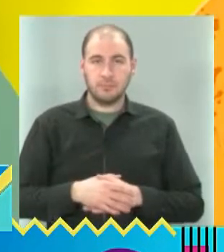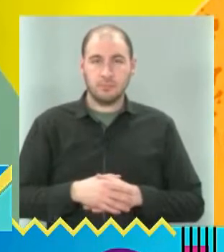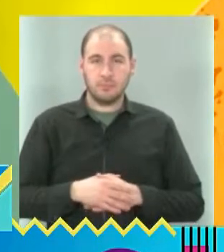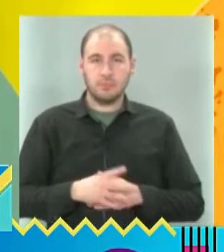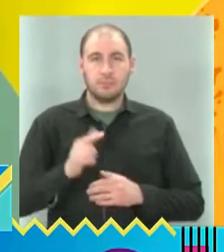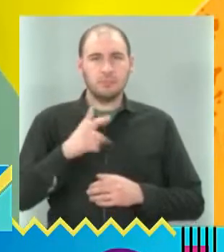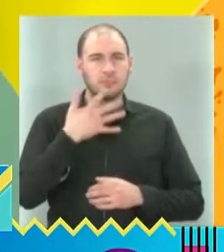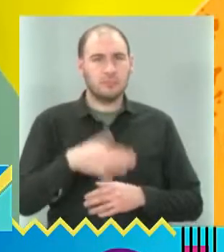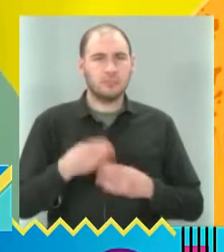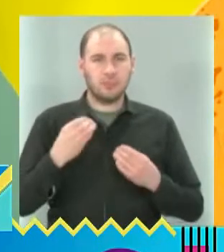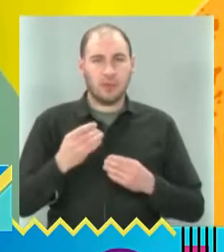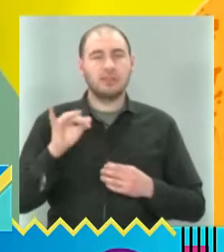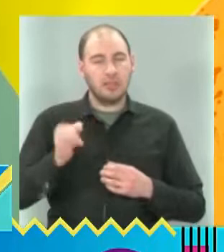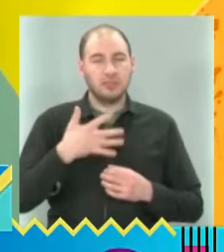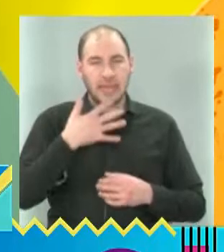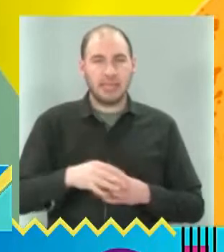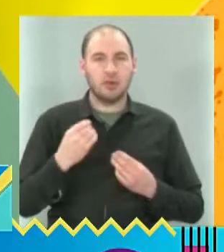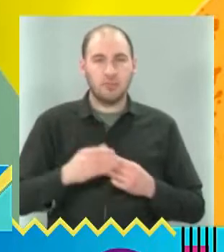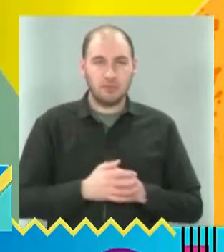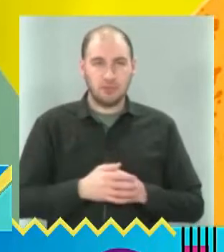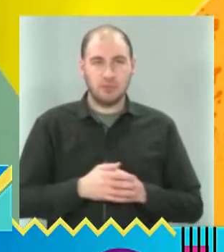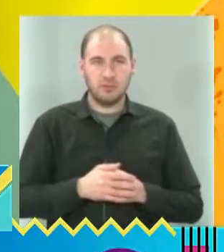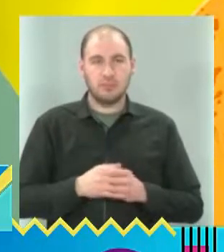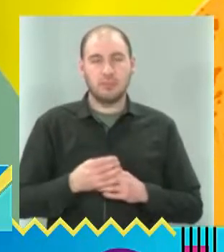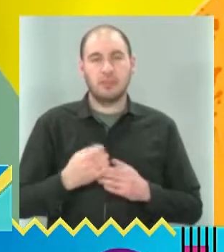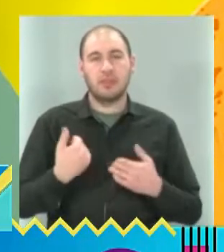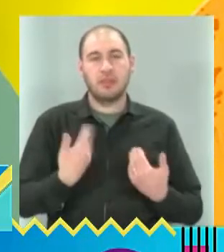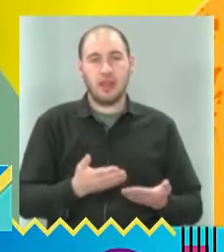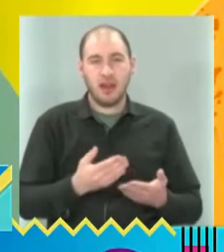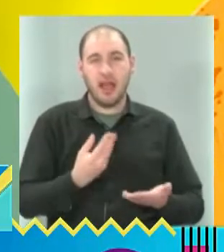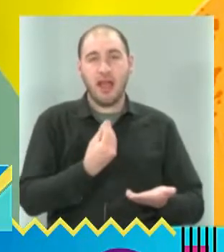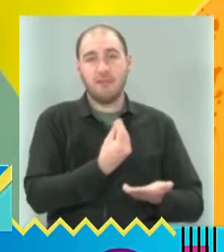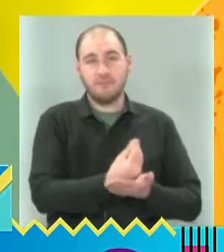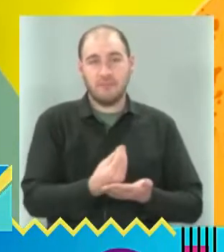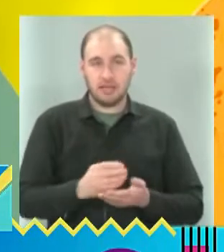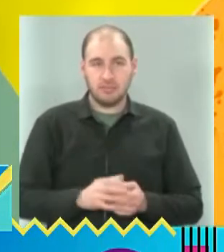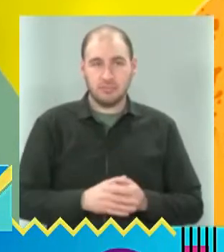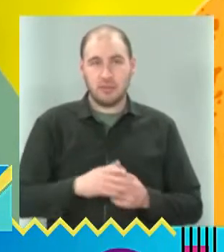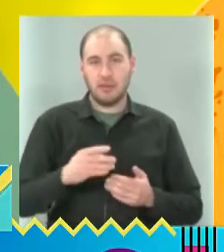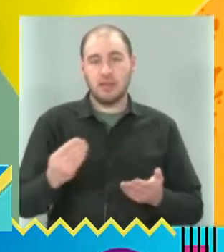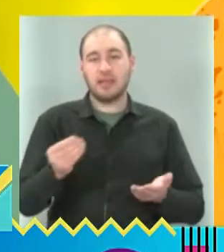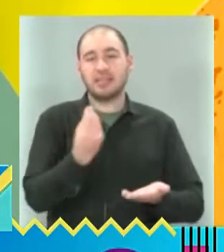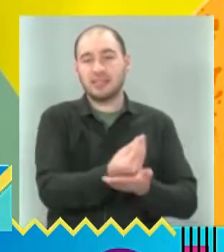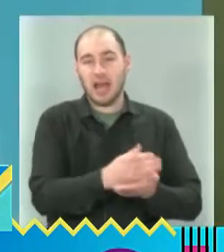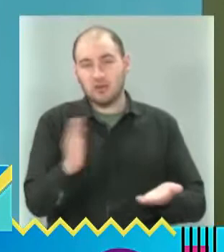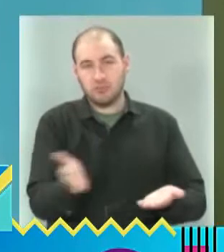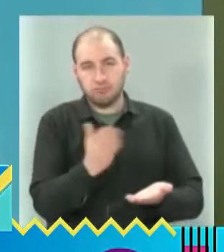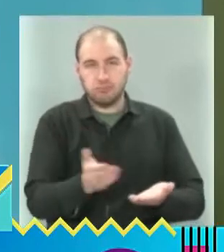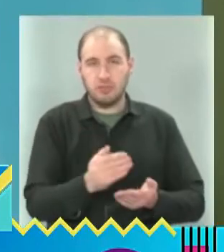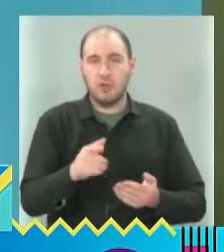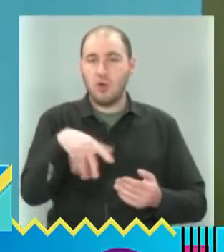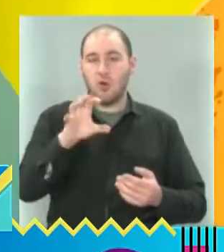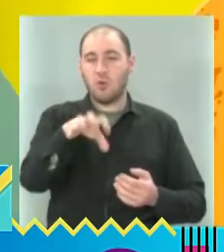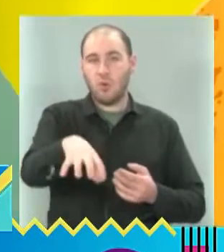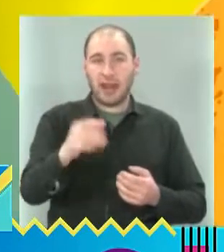puede entenderse o debe entenderse como la cobertura de estos puestos de trabajo en los